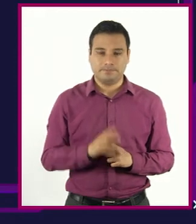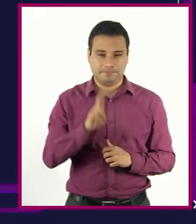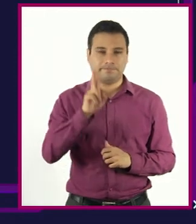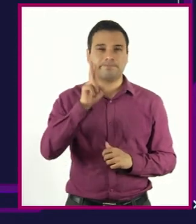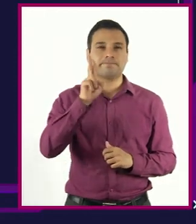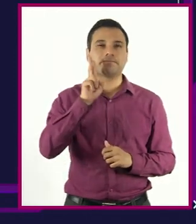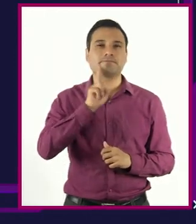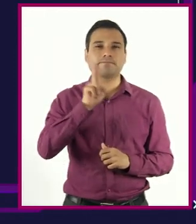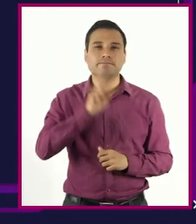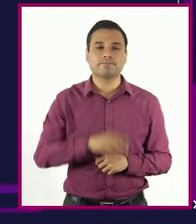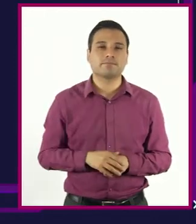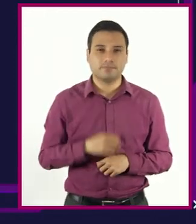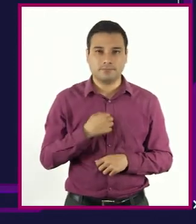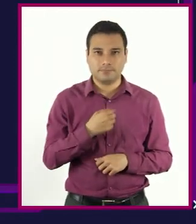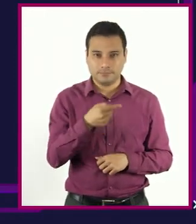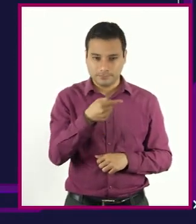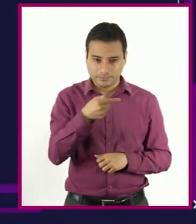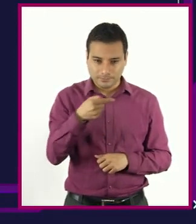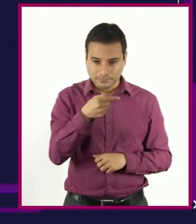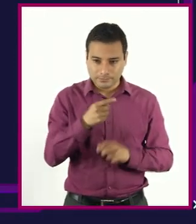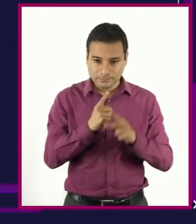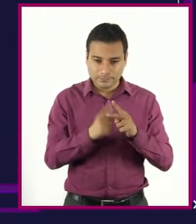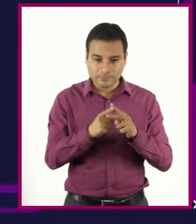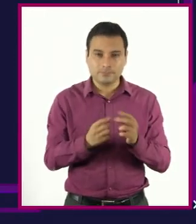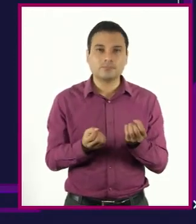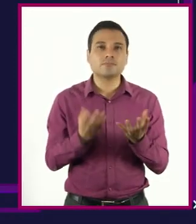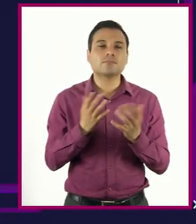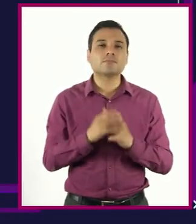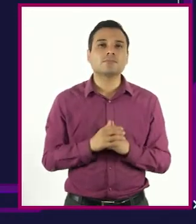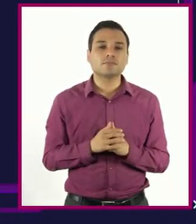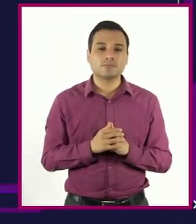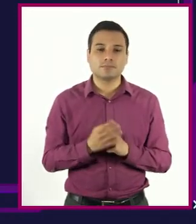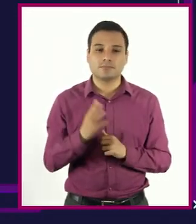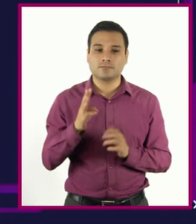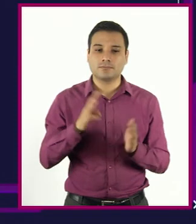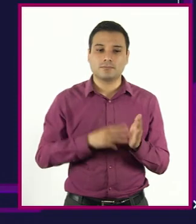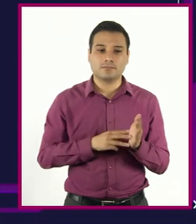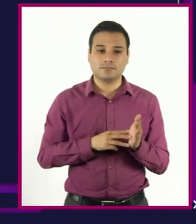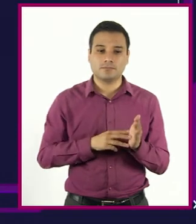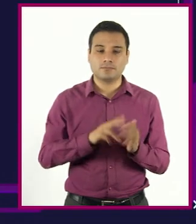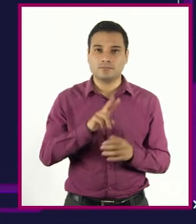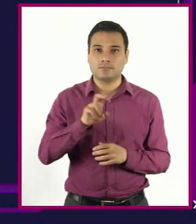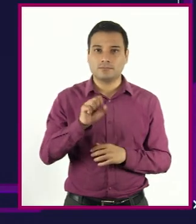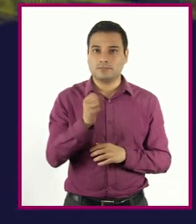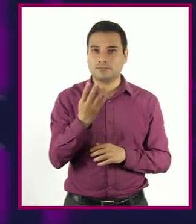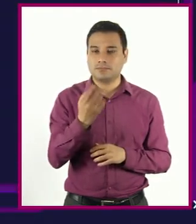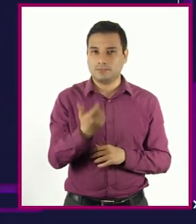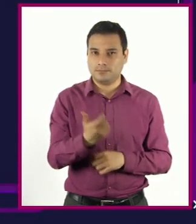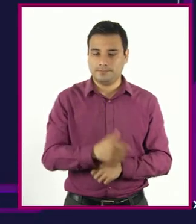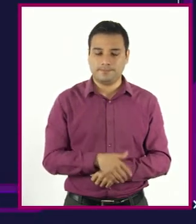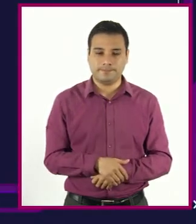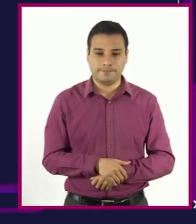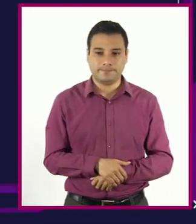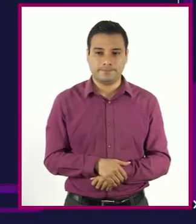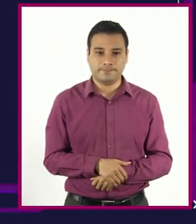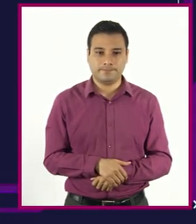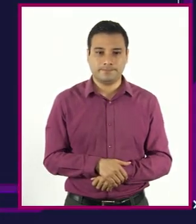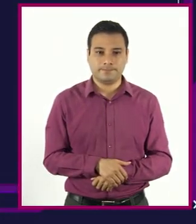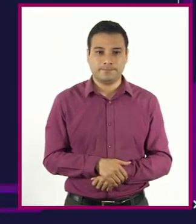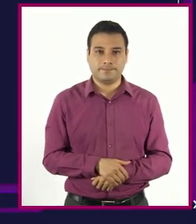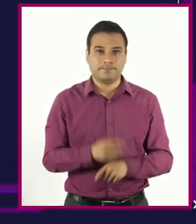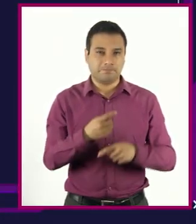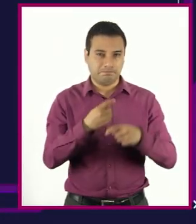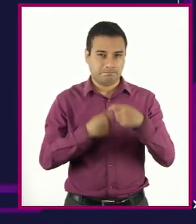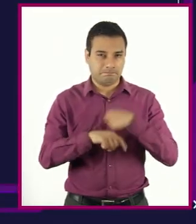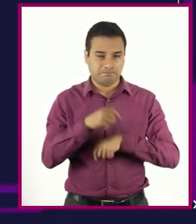del precio ya rebajado, se tiene un precio final de 3.264 pesos. Para el televisor